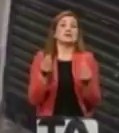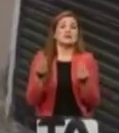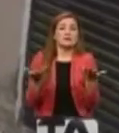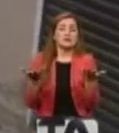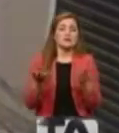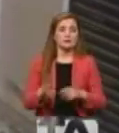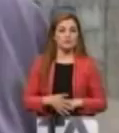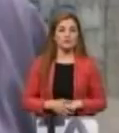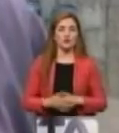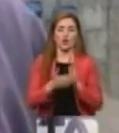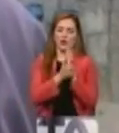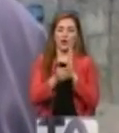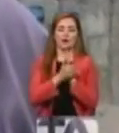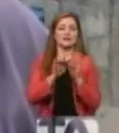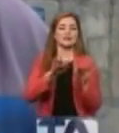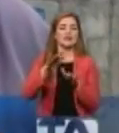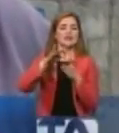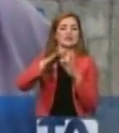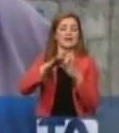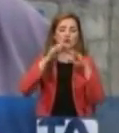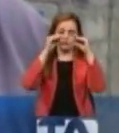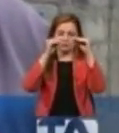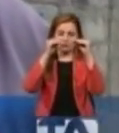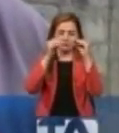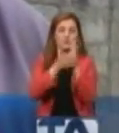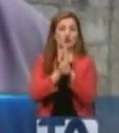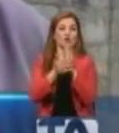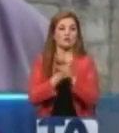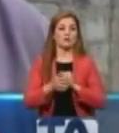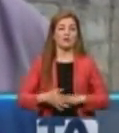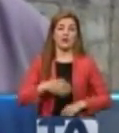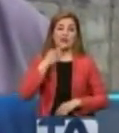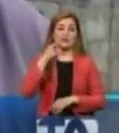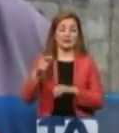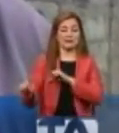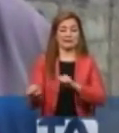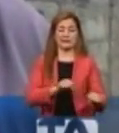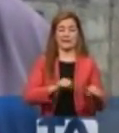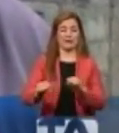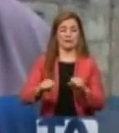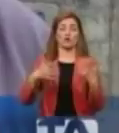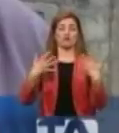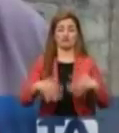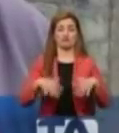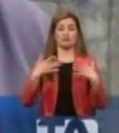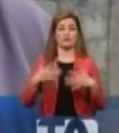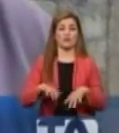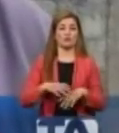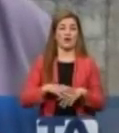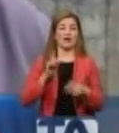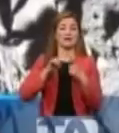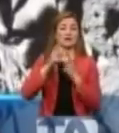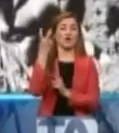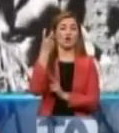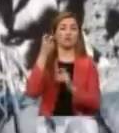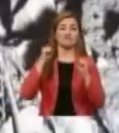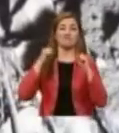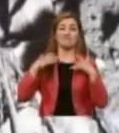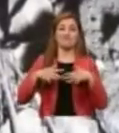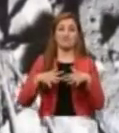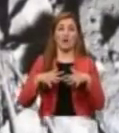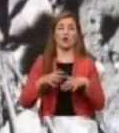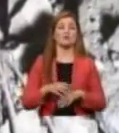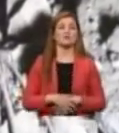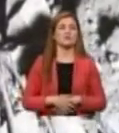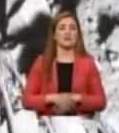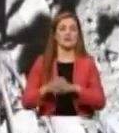muchos de ellos. Dice que va a haber otro terremoto desde hasta 12 de septiembre. Los